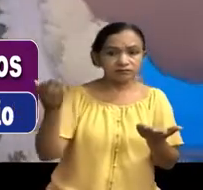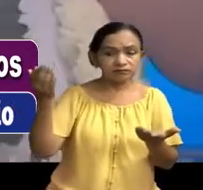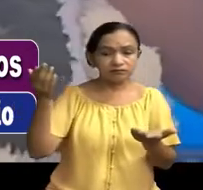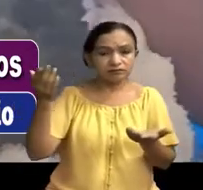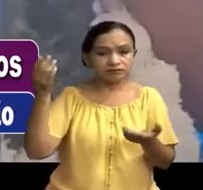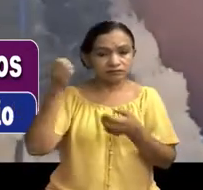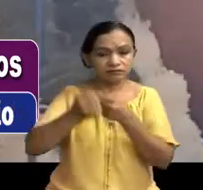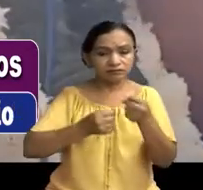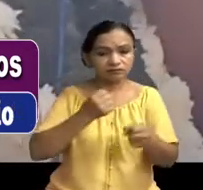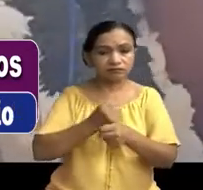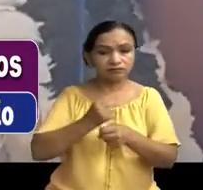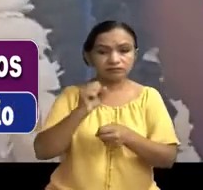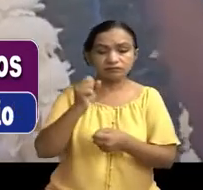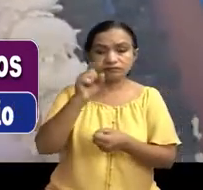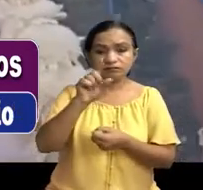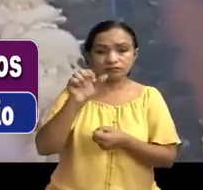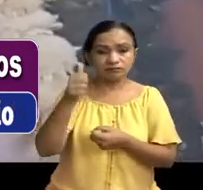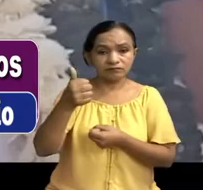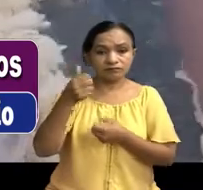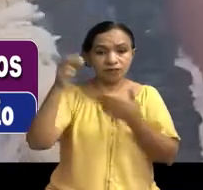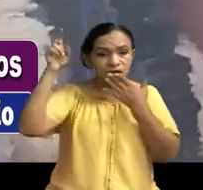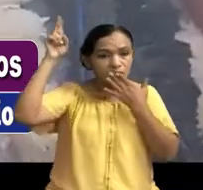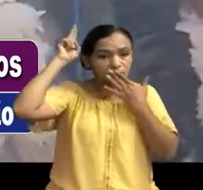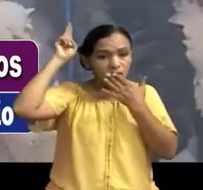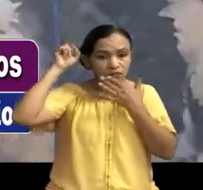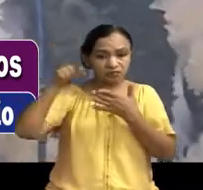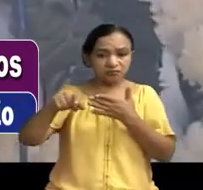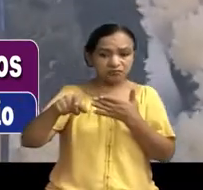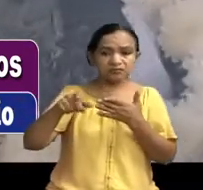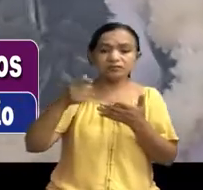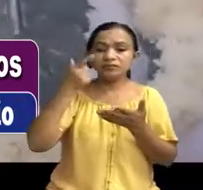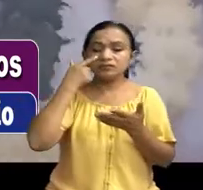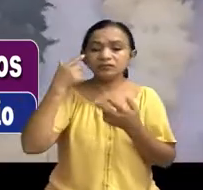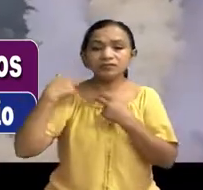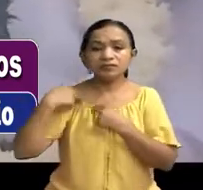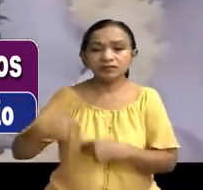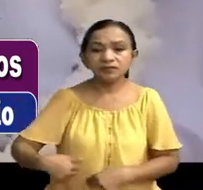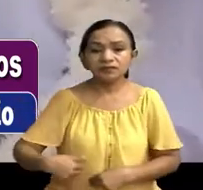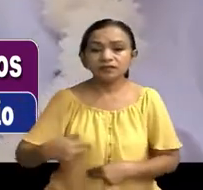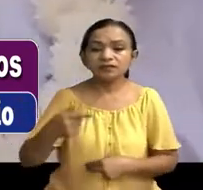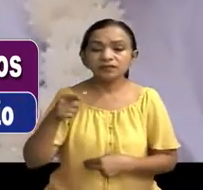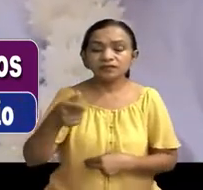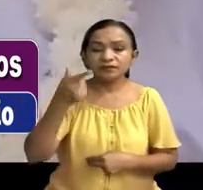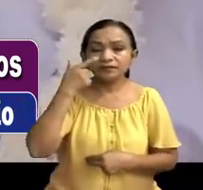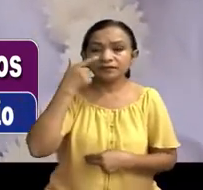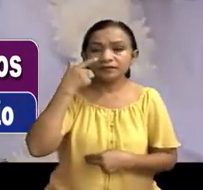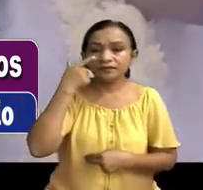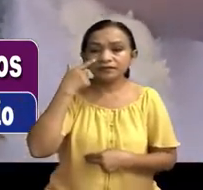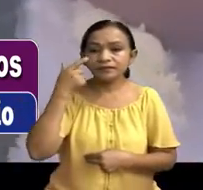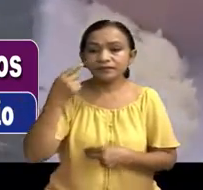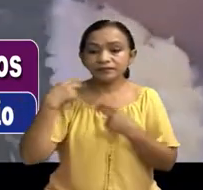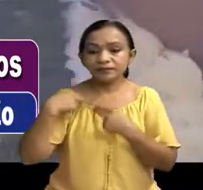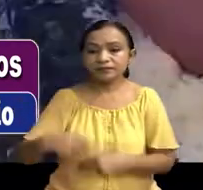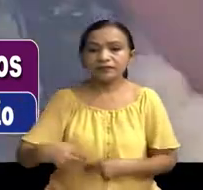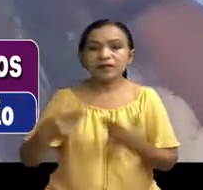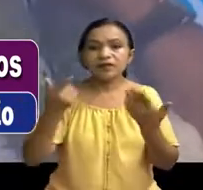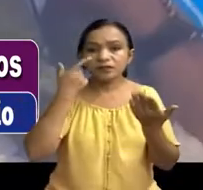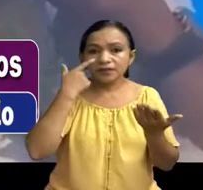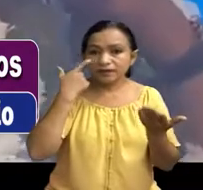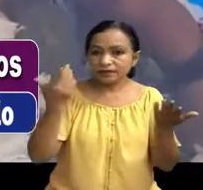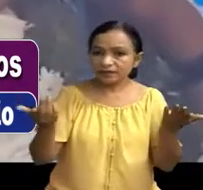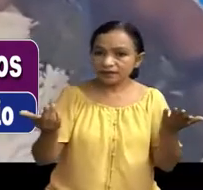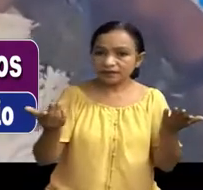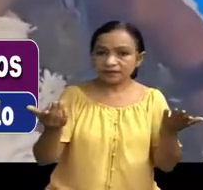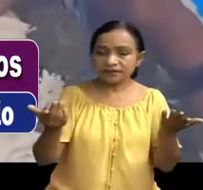siglo XVI de los españoles, ¿verdad? Exacto. Había que ver qué tenían los seres humanos para ser esas personas para ser considerados seres humanos, ¿verdad?